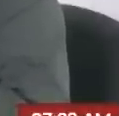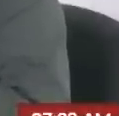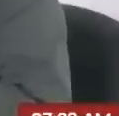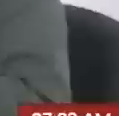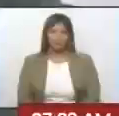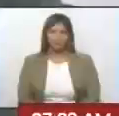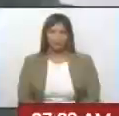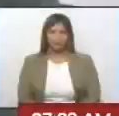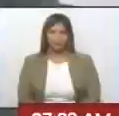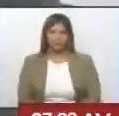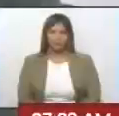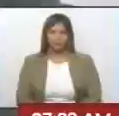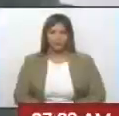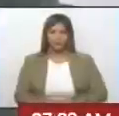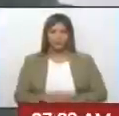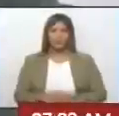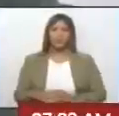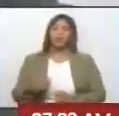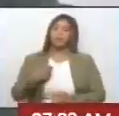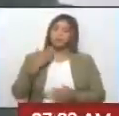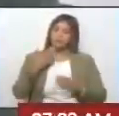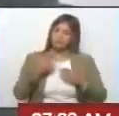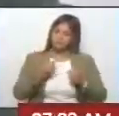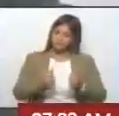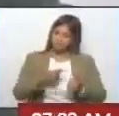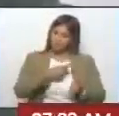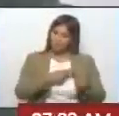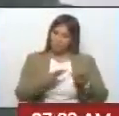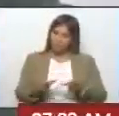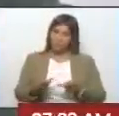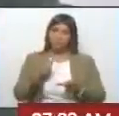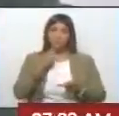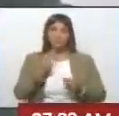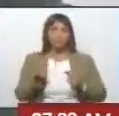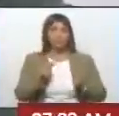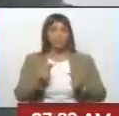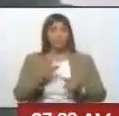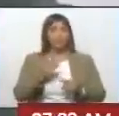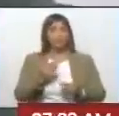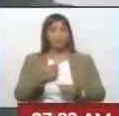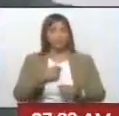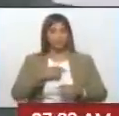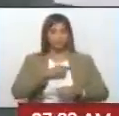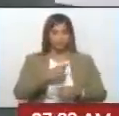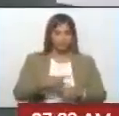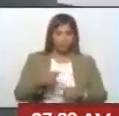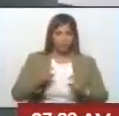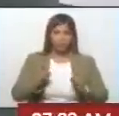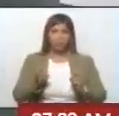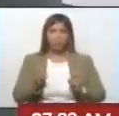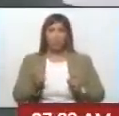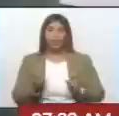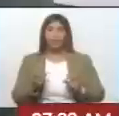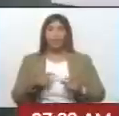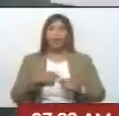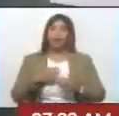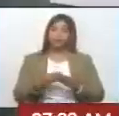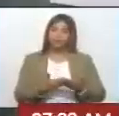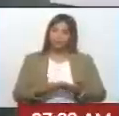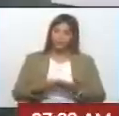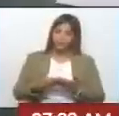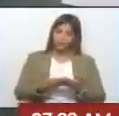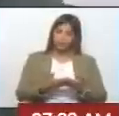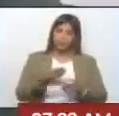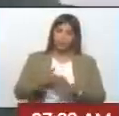bastante energía, pues, los que son el sector académico. Sí. Por ejemplo, recientemente se